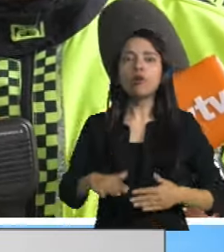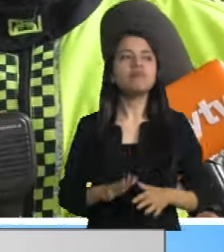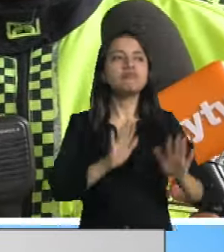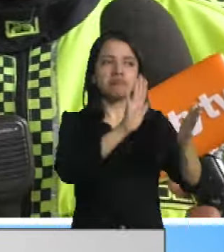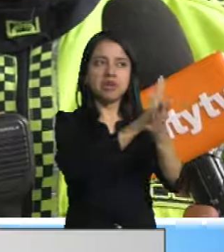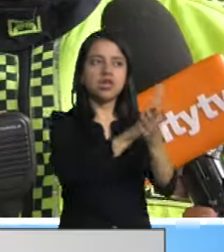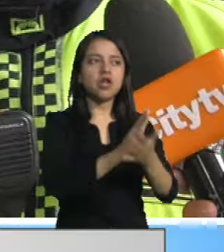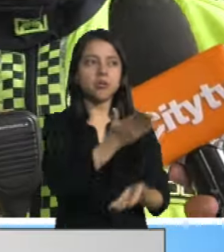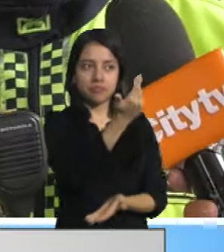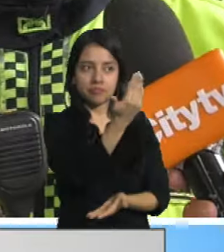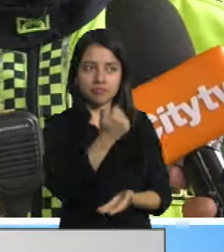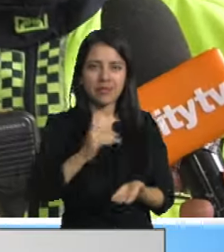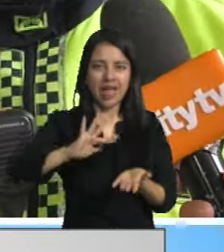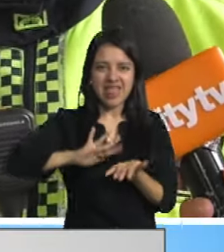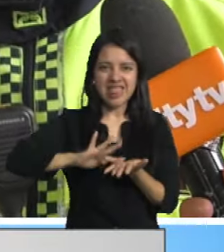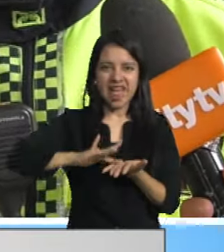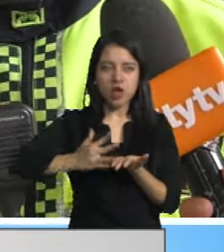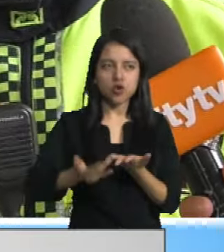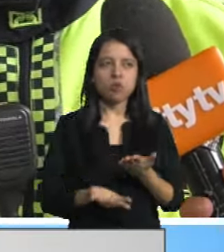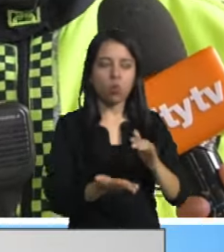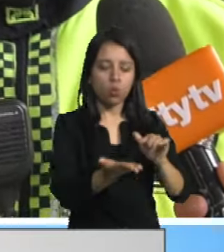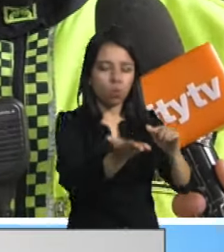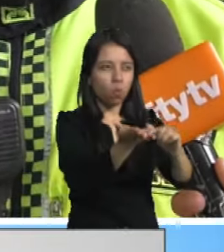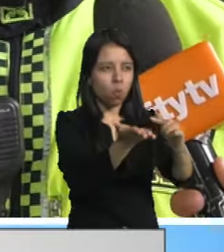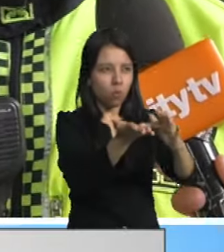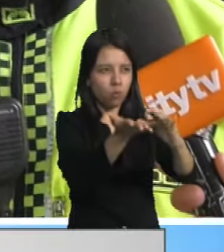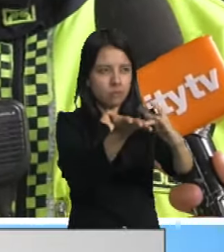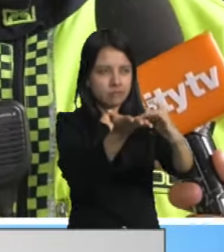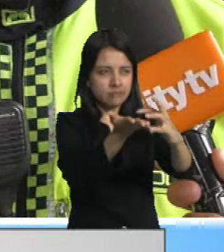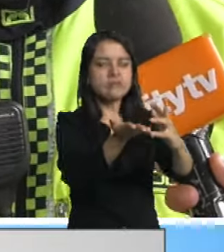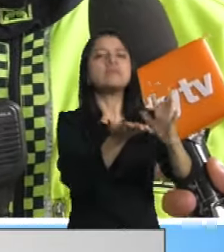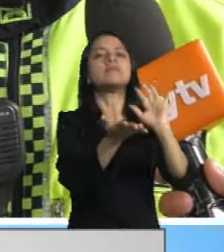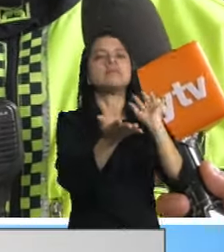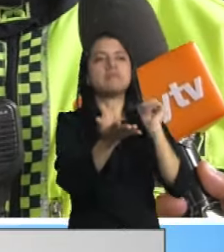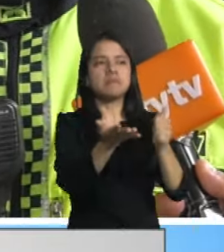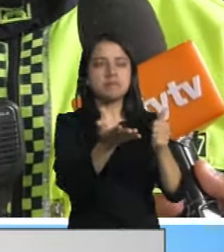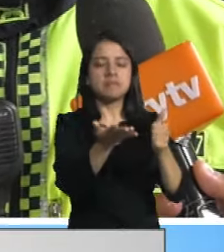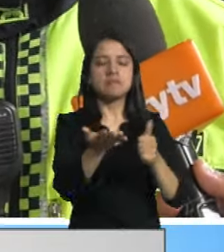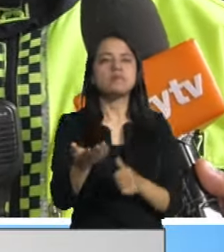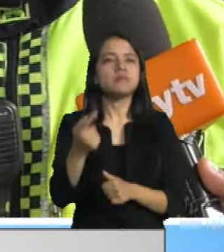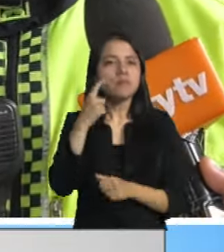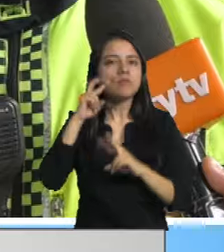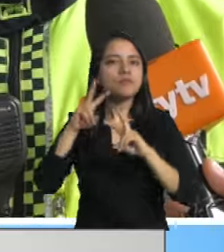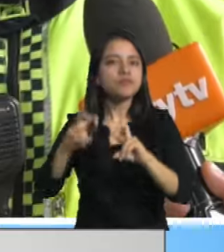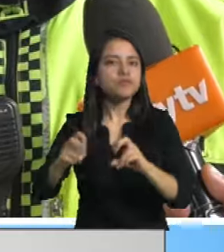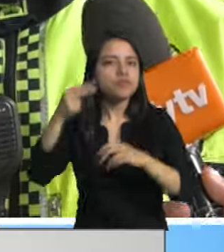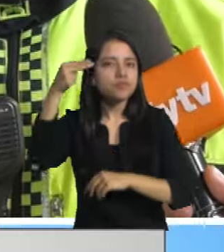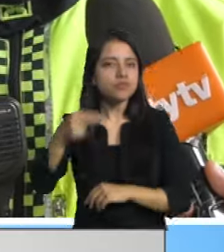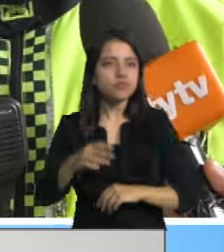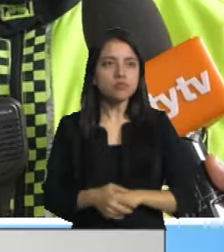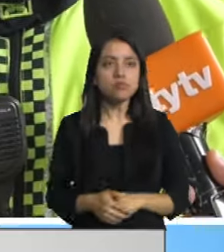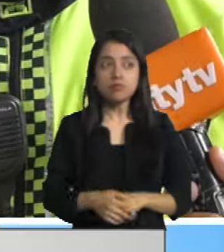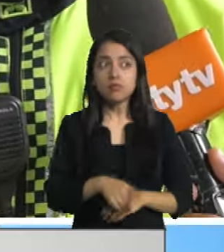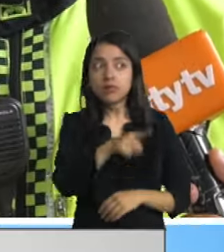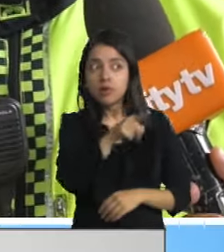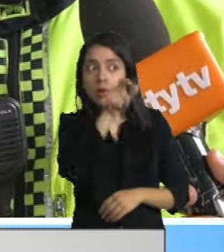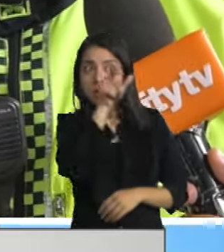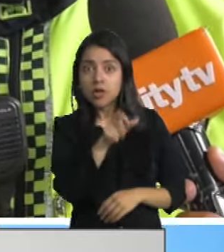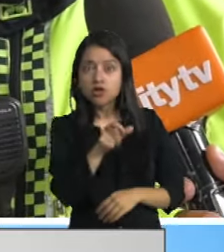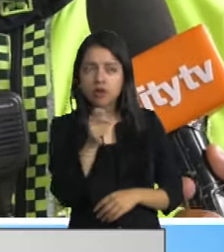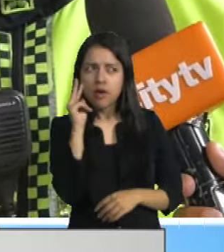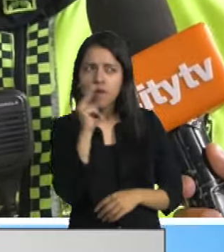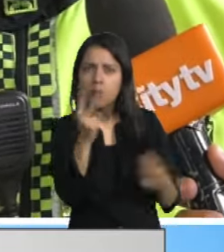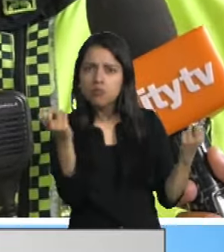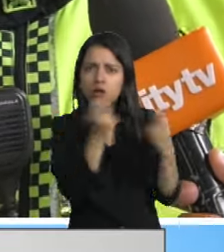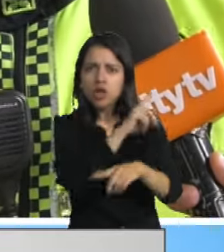judicial, pero también con nuestros perritos antinarcóticos. Tenemos personal de púrpura, de infancia y adolescencia frente a cualquier eventualidad, agresión a la